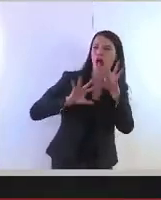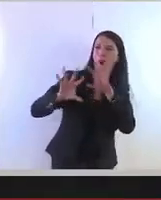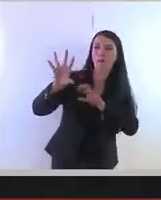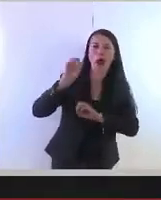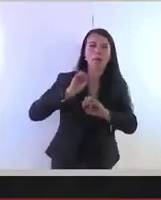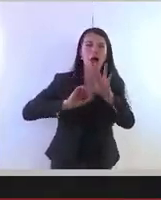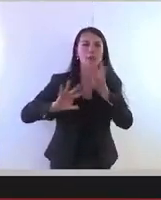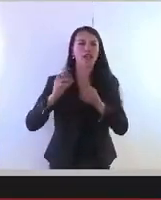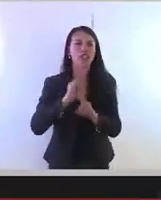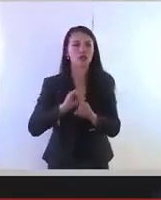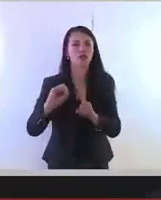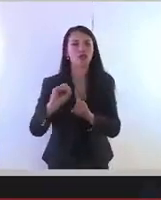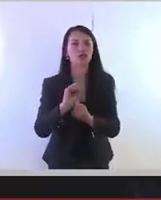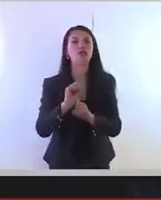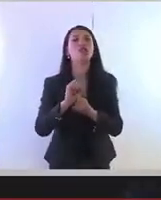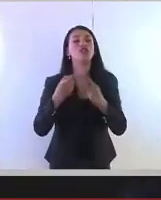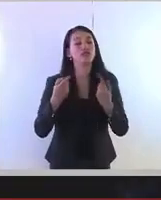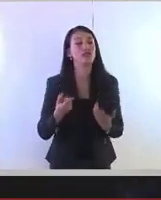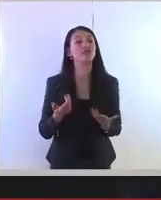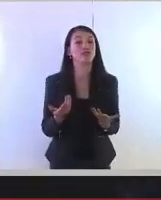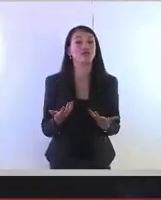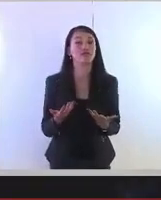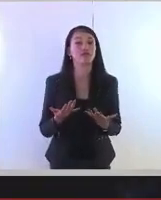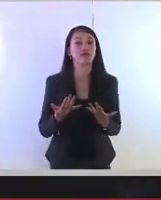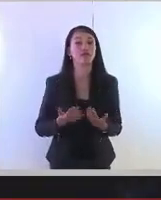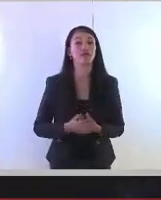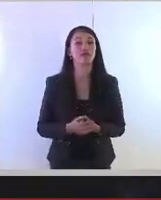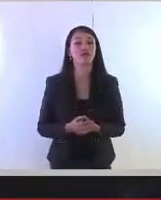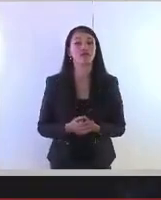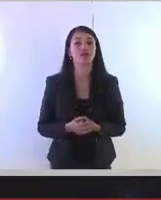social. Y por eso,